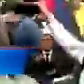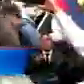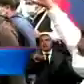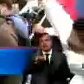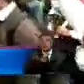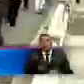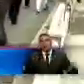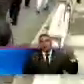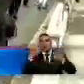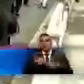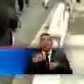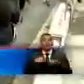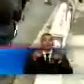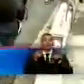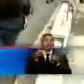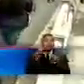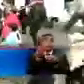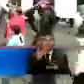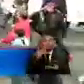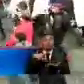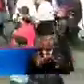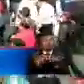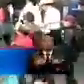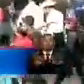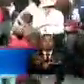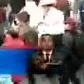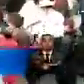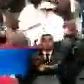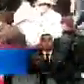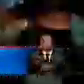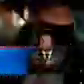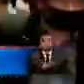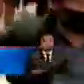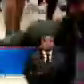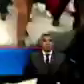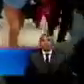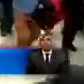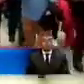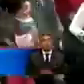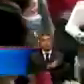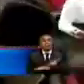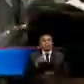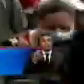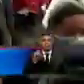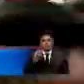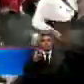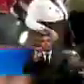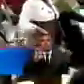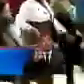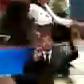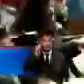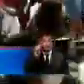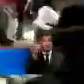tres. Pero contarles cómo llegan a esta reunión el presidente de la República y la dirigencia de la CONAIE. Recordarles